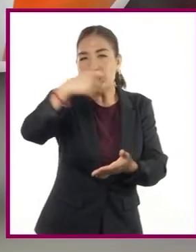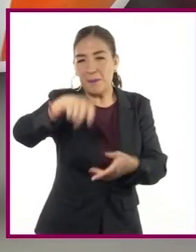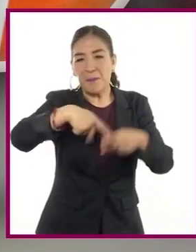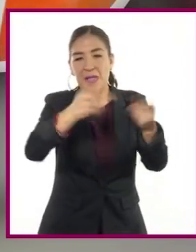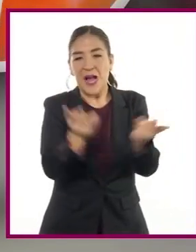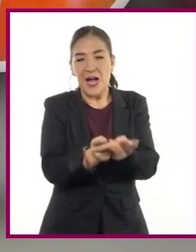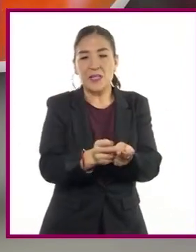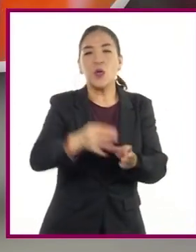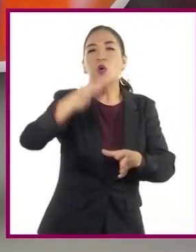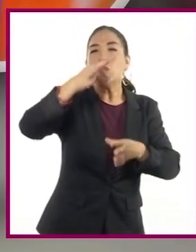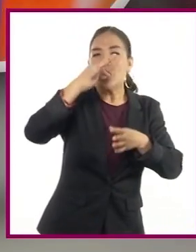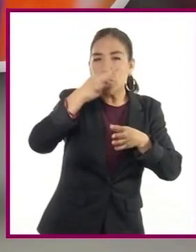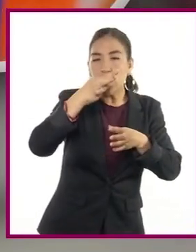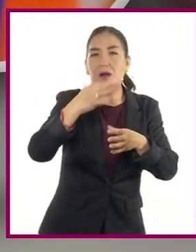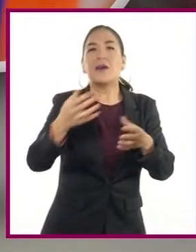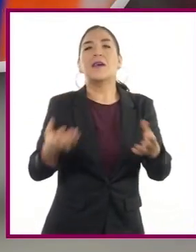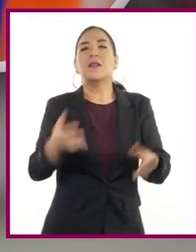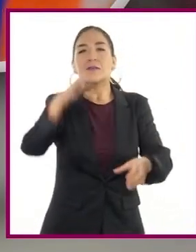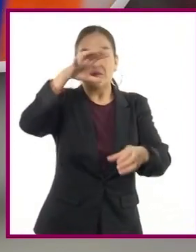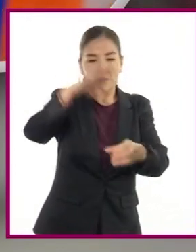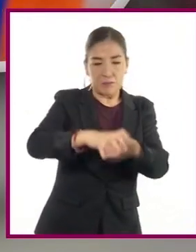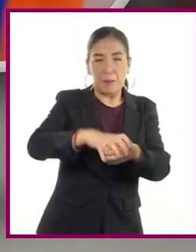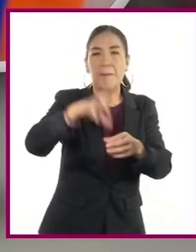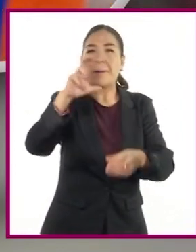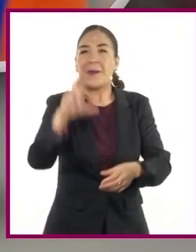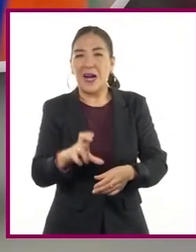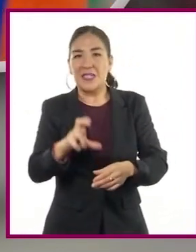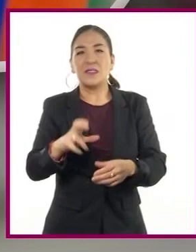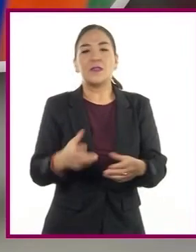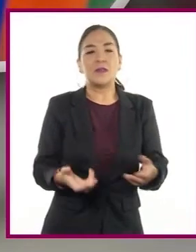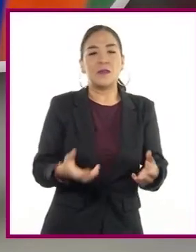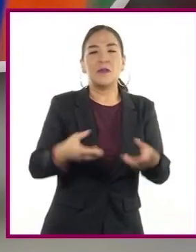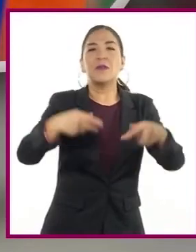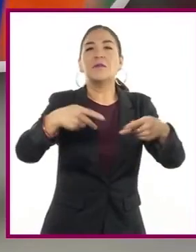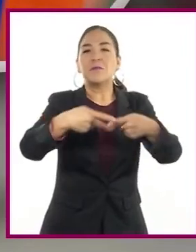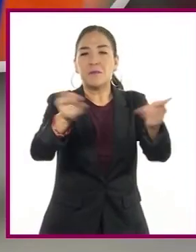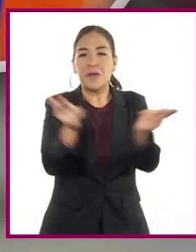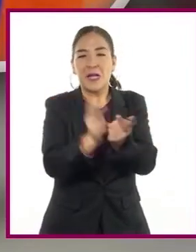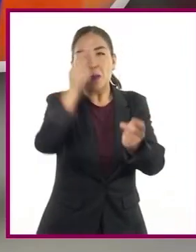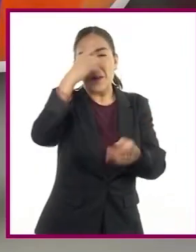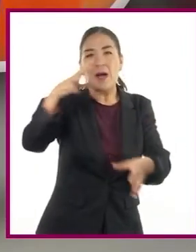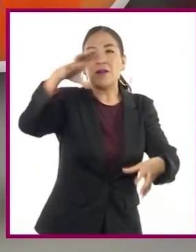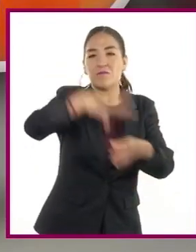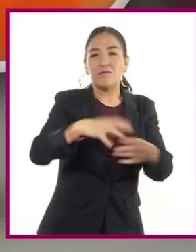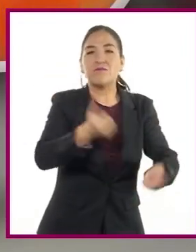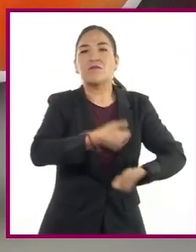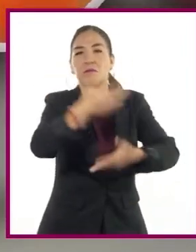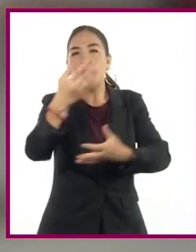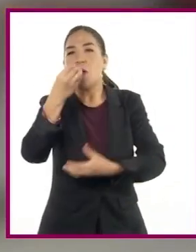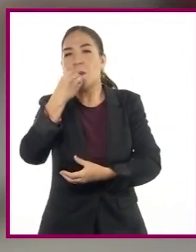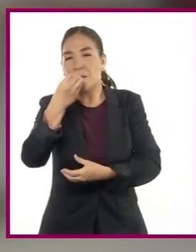popotes, vasos y sus tapas, charolas para transportar alimentos.